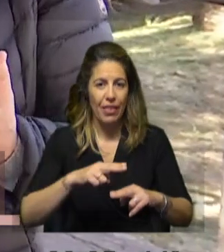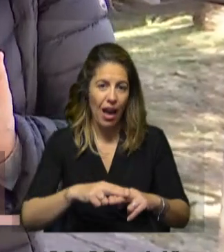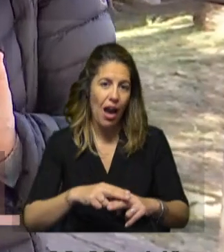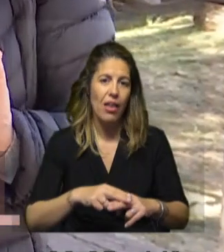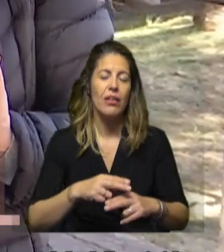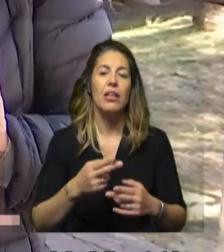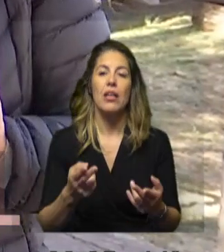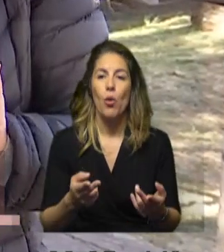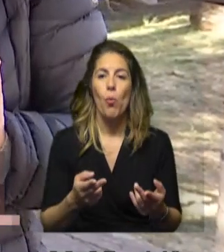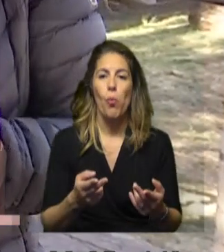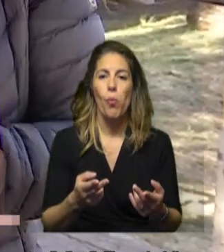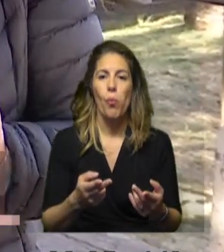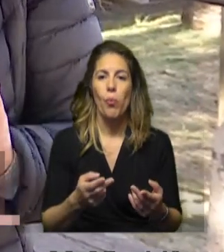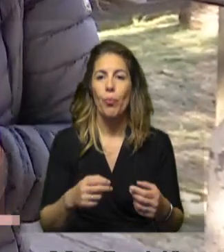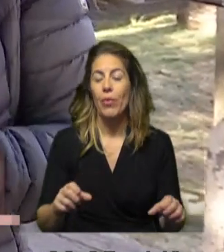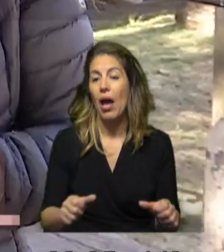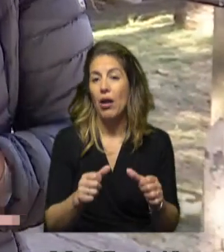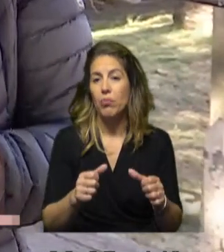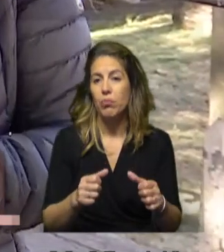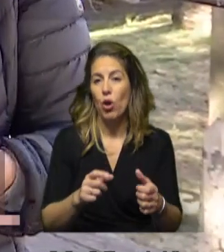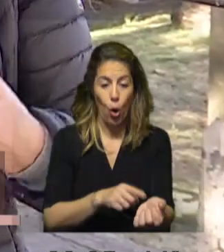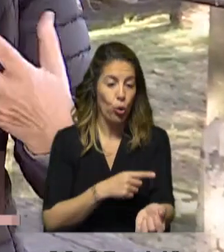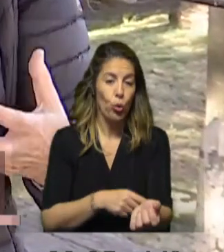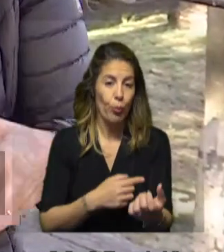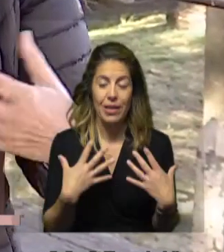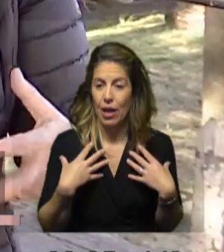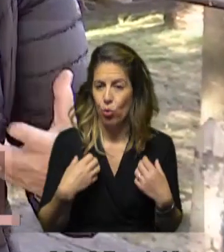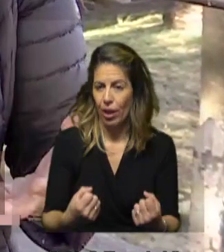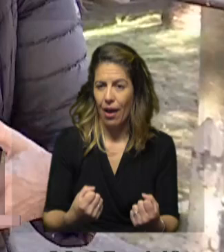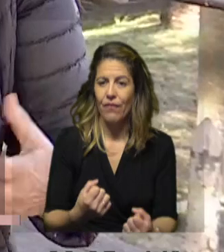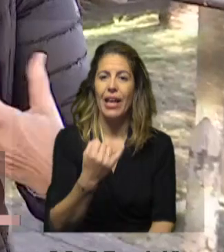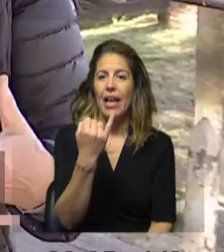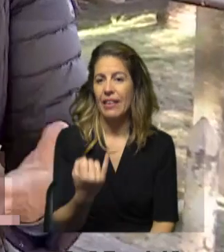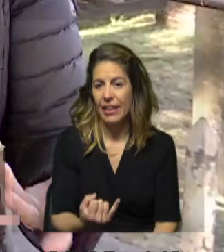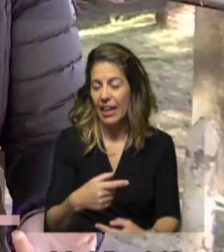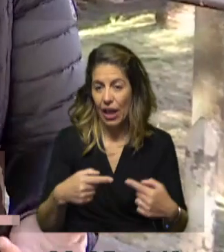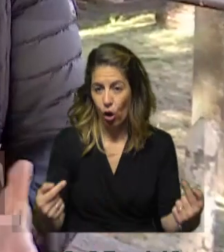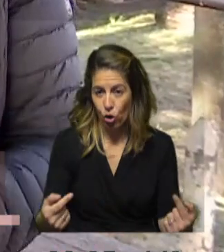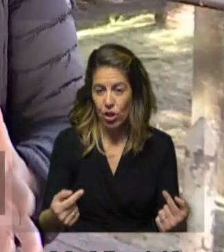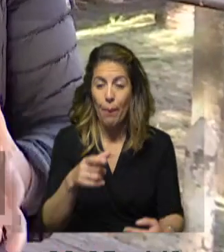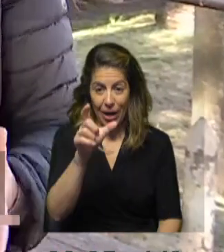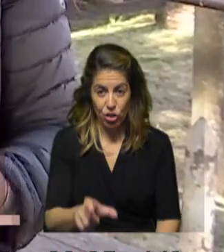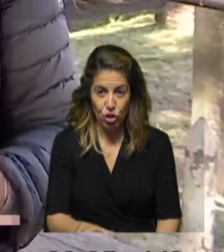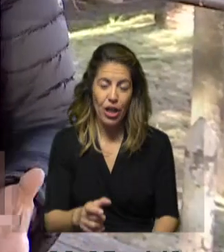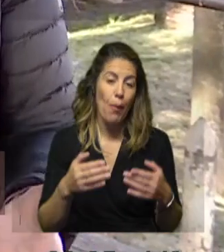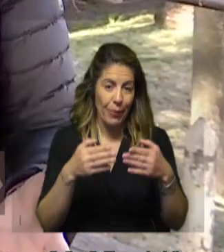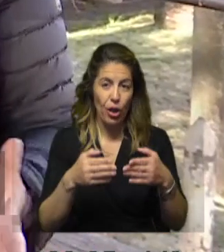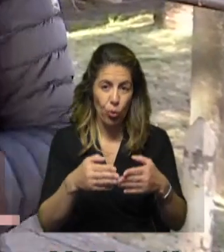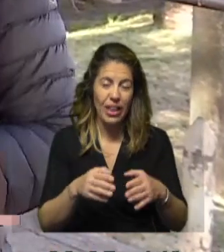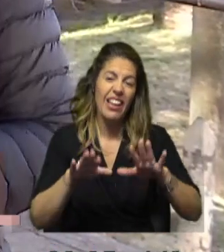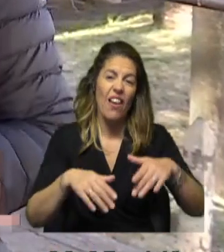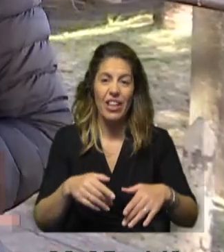esta, hábitos saludables, dieta, en fin, un montón de inquietudes que los pacientes habitualmente preguntan y que a veces en la consulta no hay